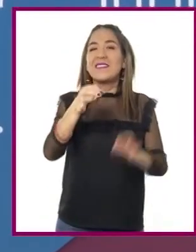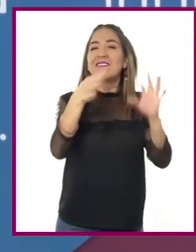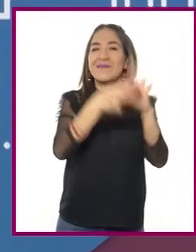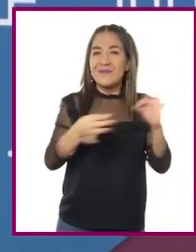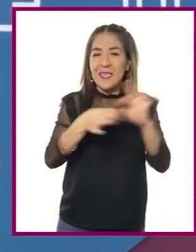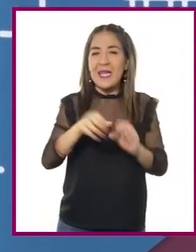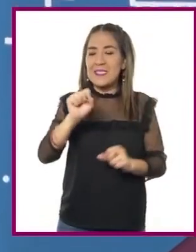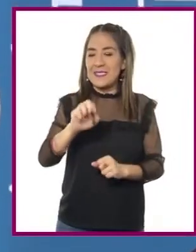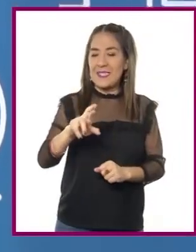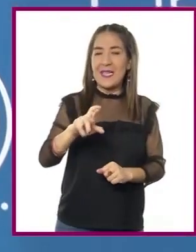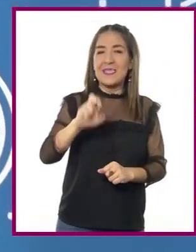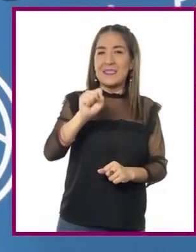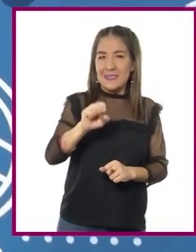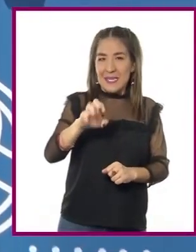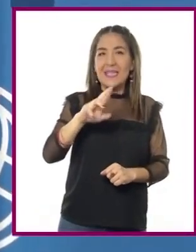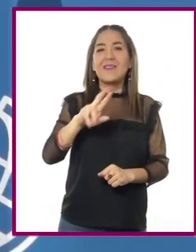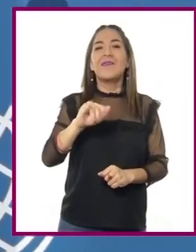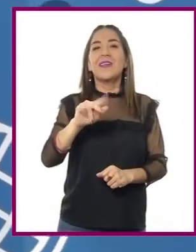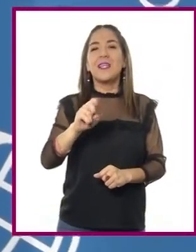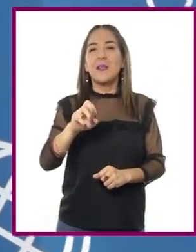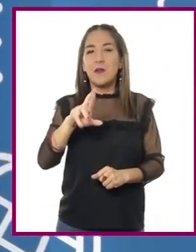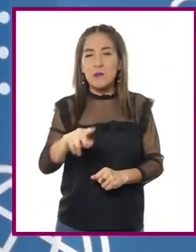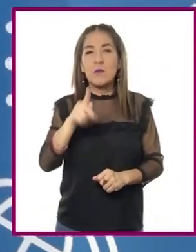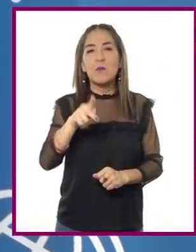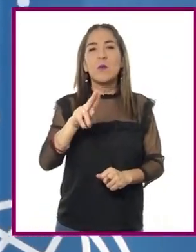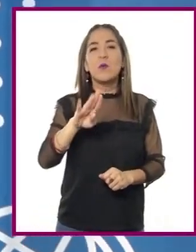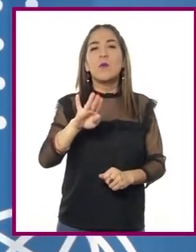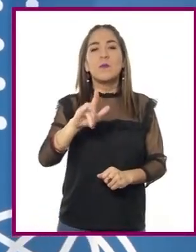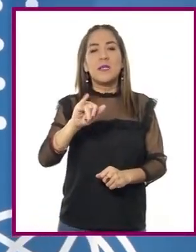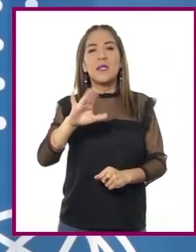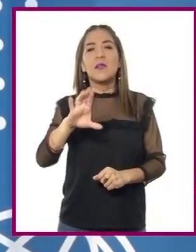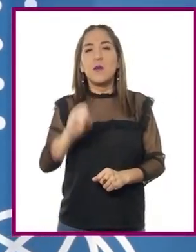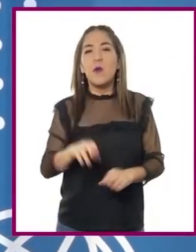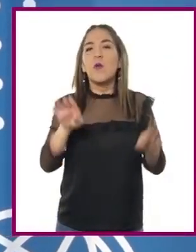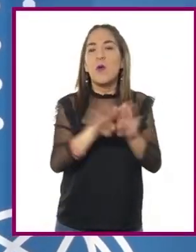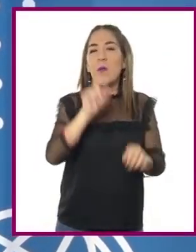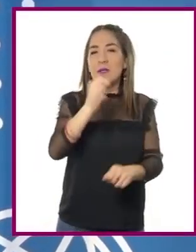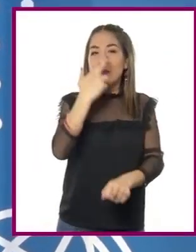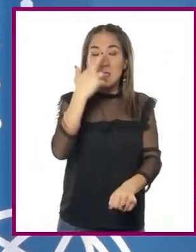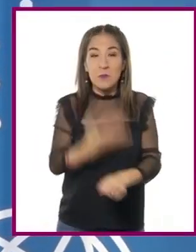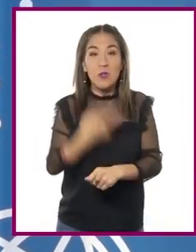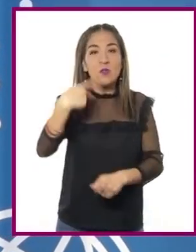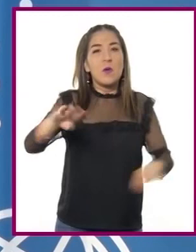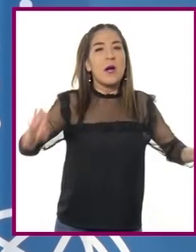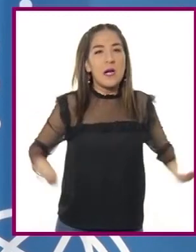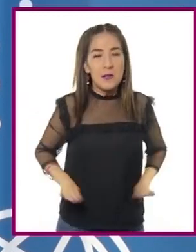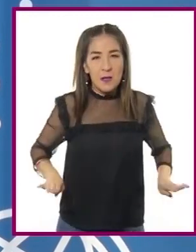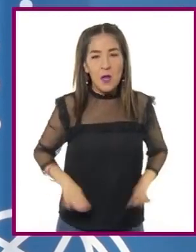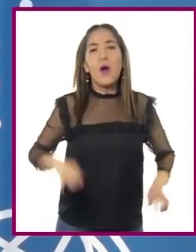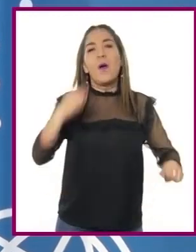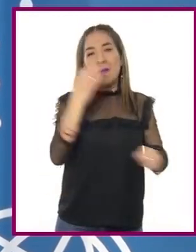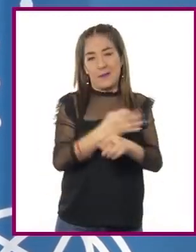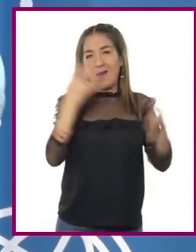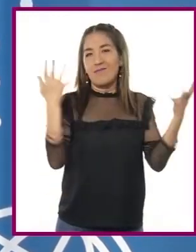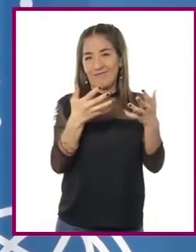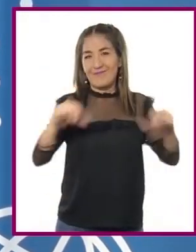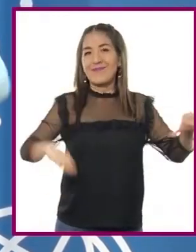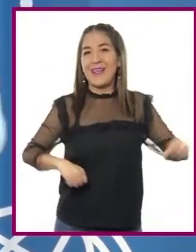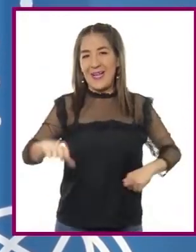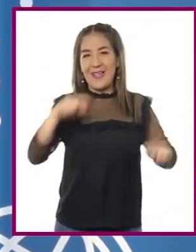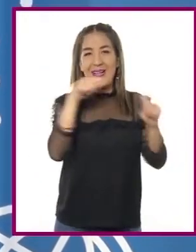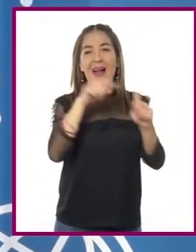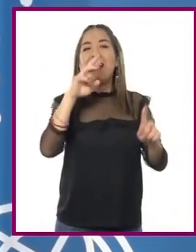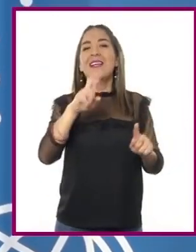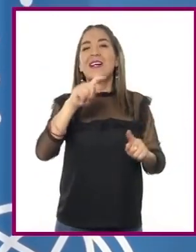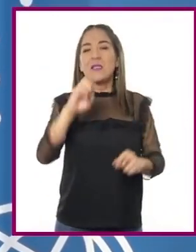o servidor público, sus características, atribuciones y responsabilidades, realicemos el reto de hoy. Para